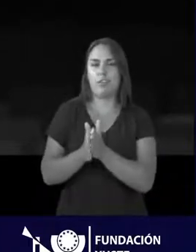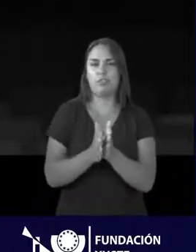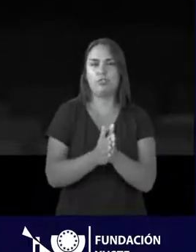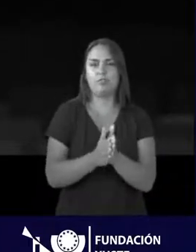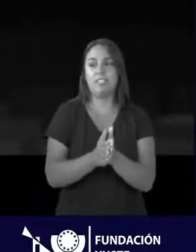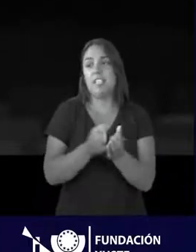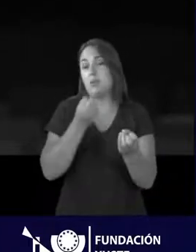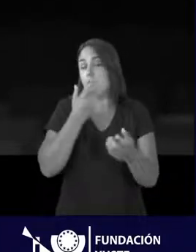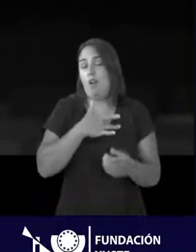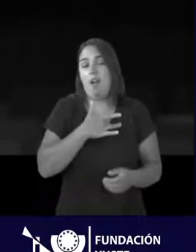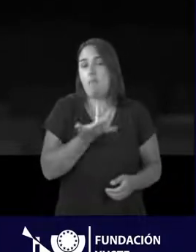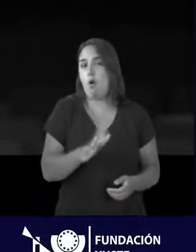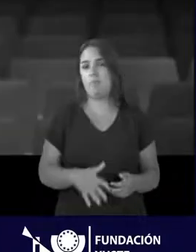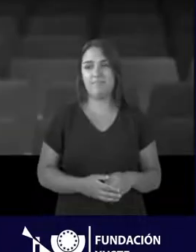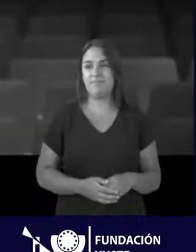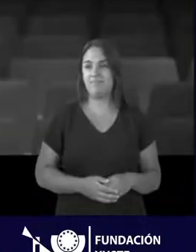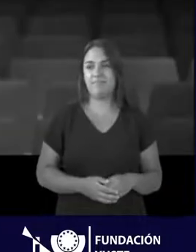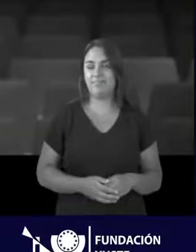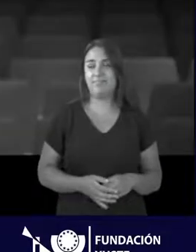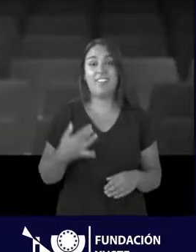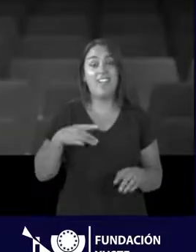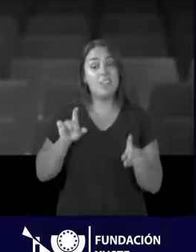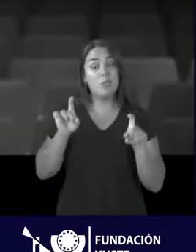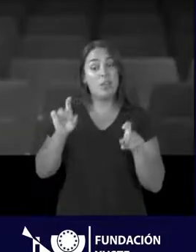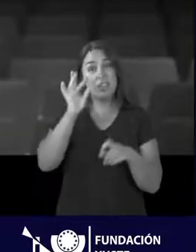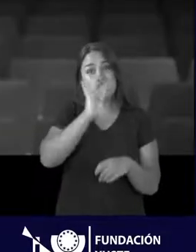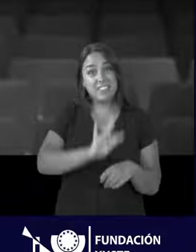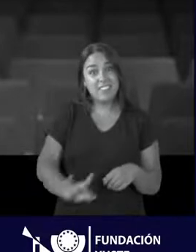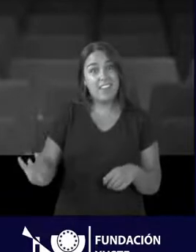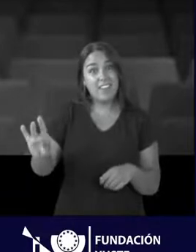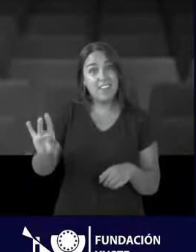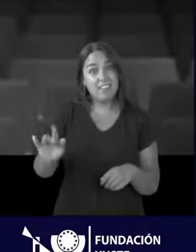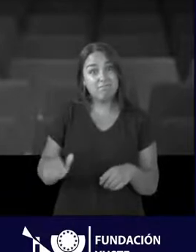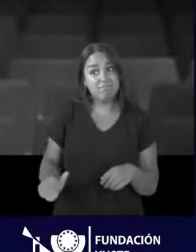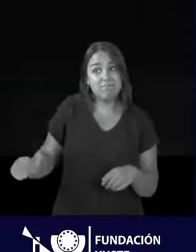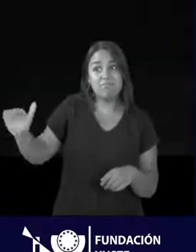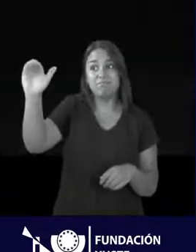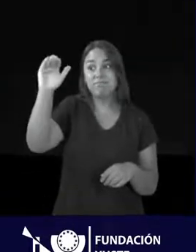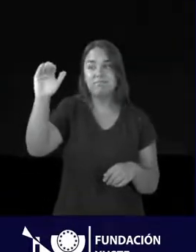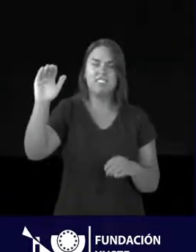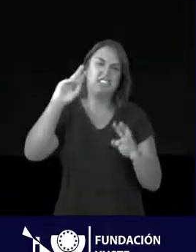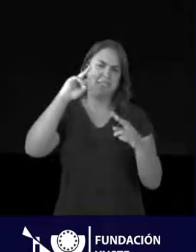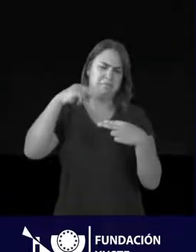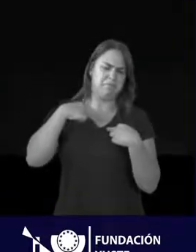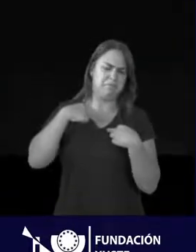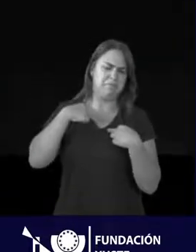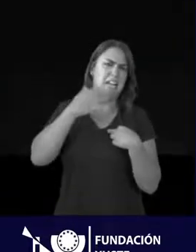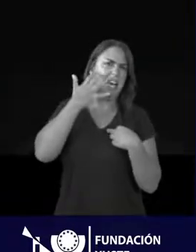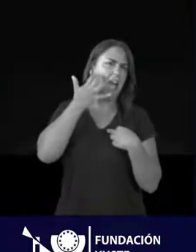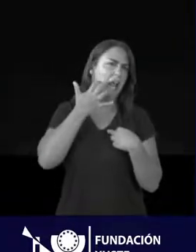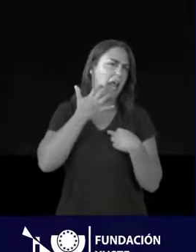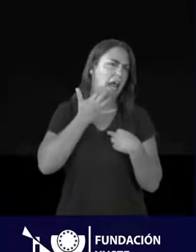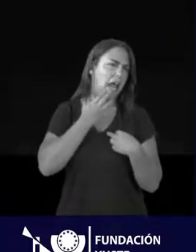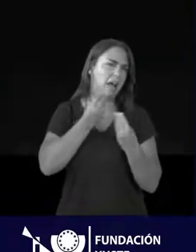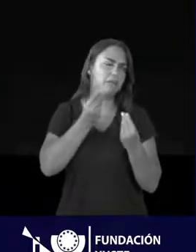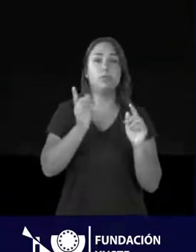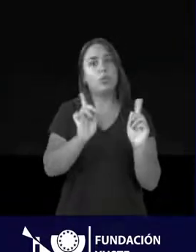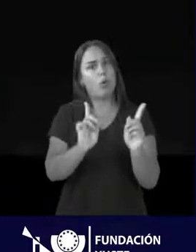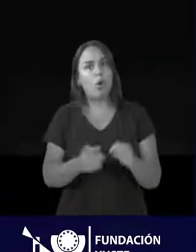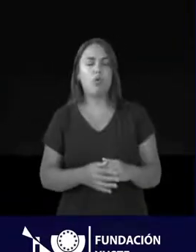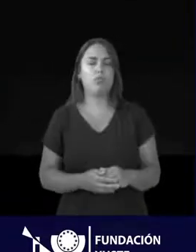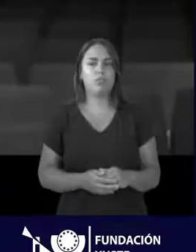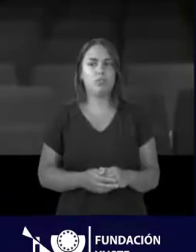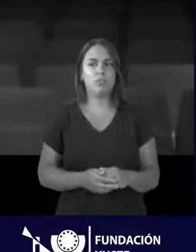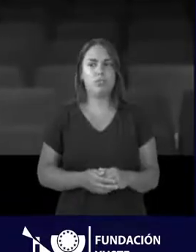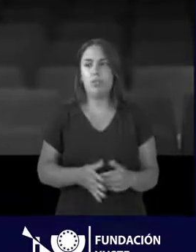compañeros yamos con la educación infantil no nos vean como una gente